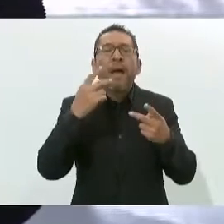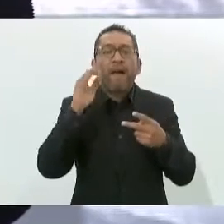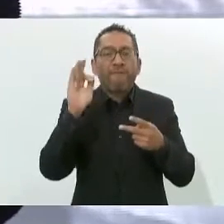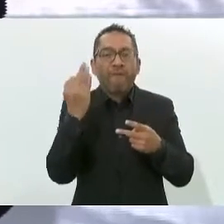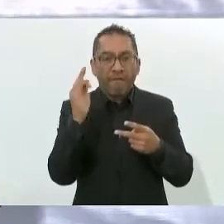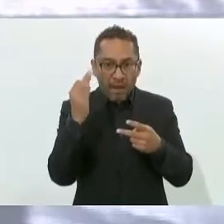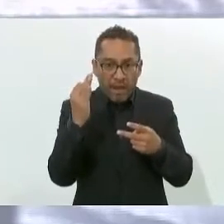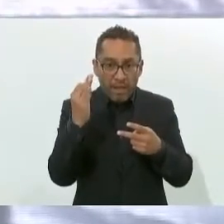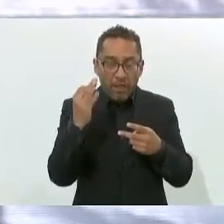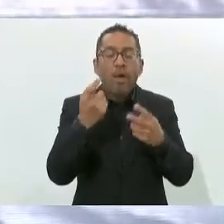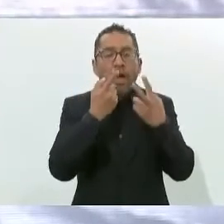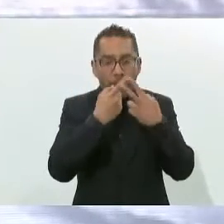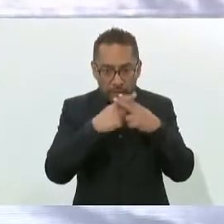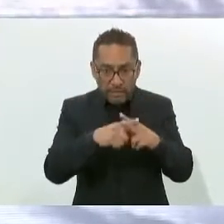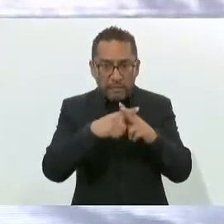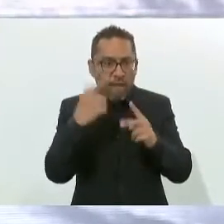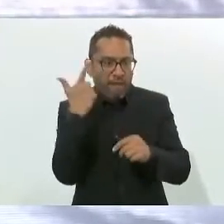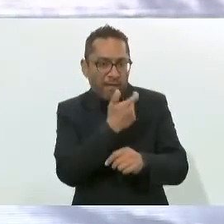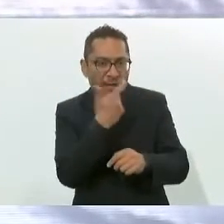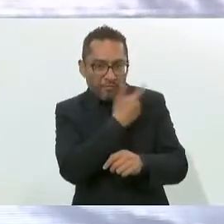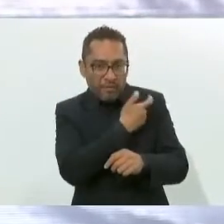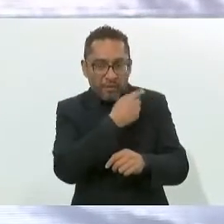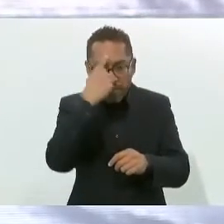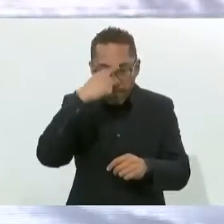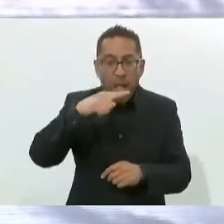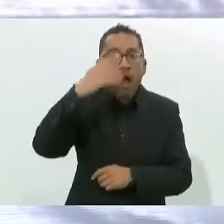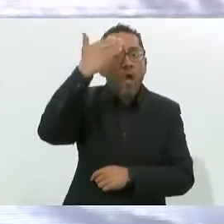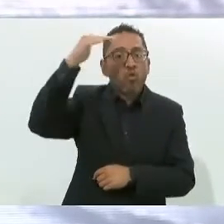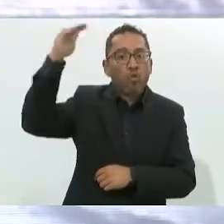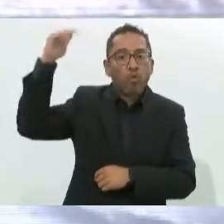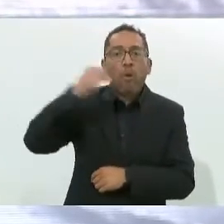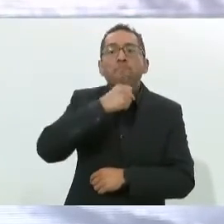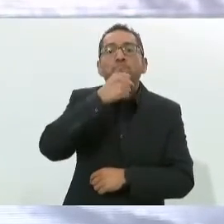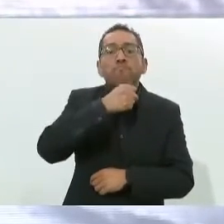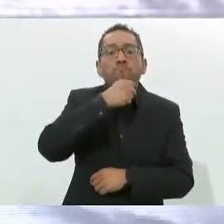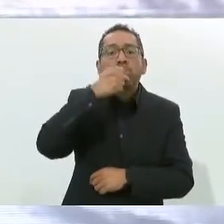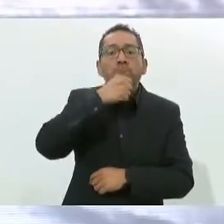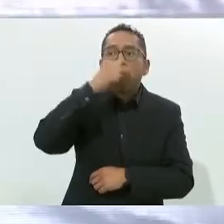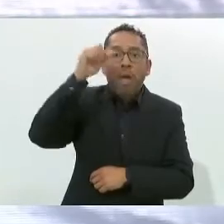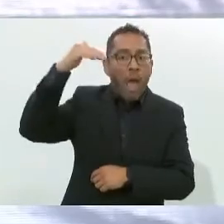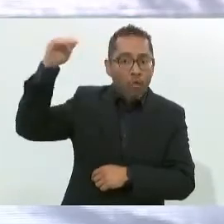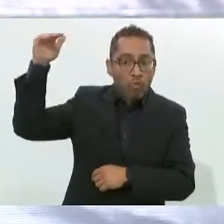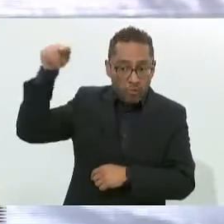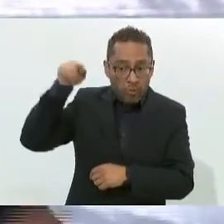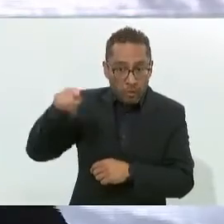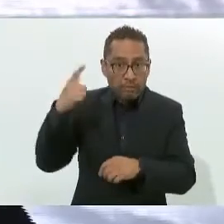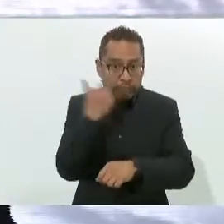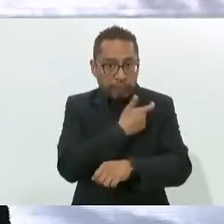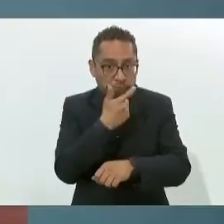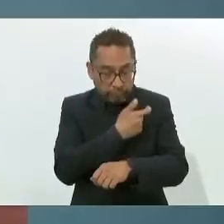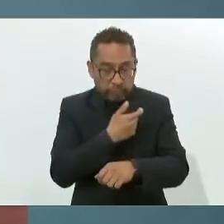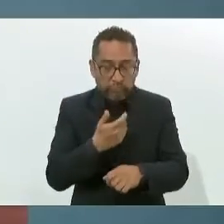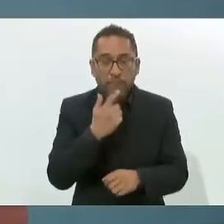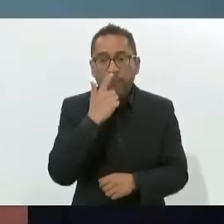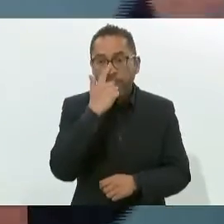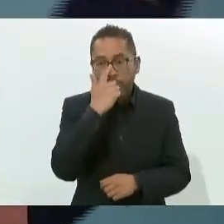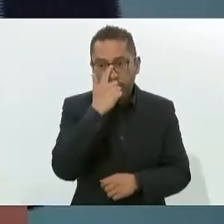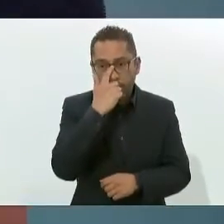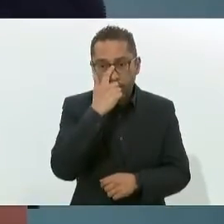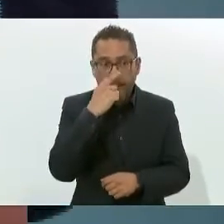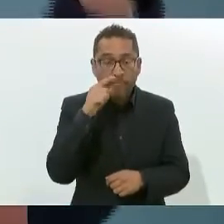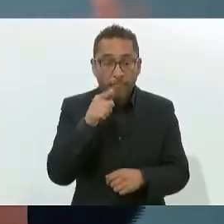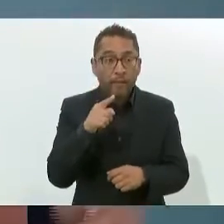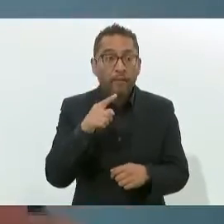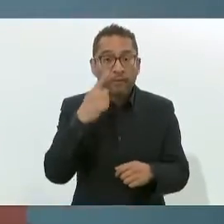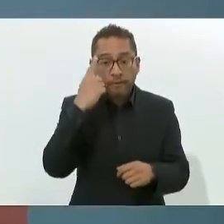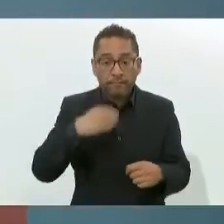comenzamos con la vacunación de los adultos mayores. Primero, de los que viven